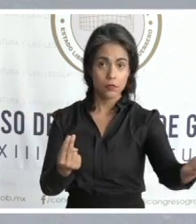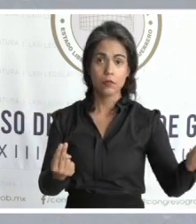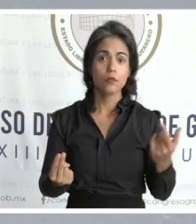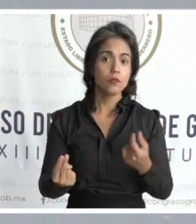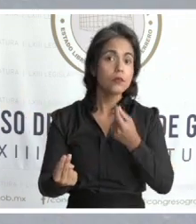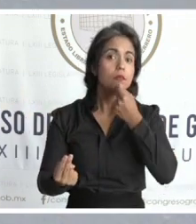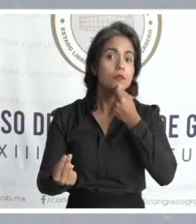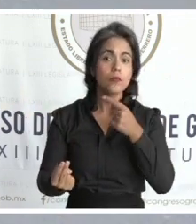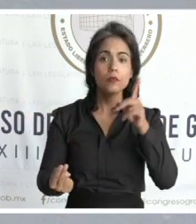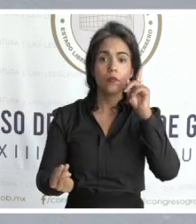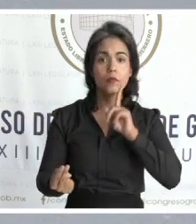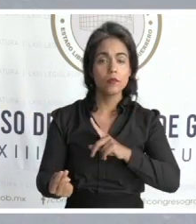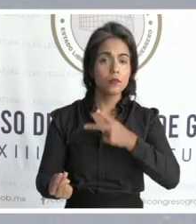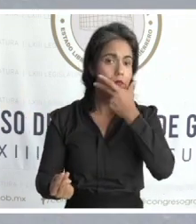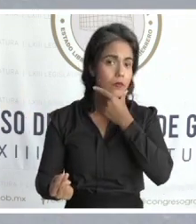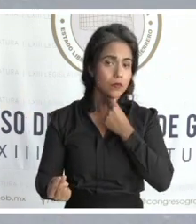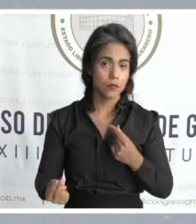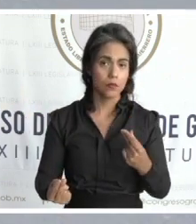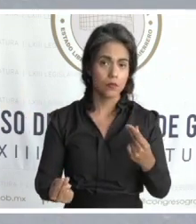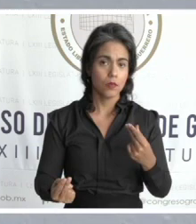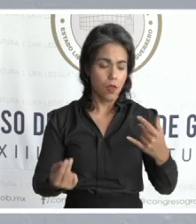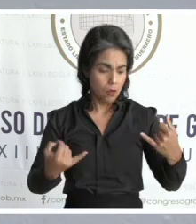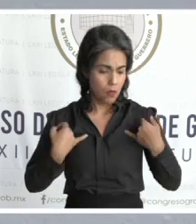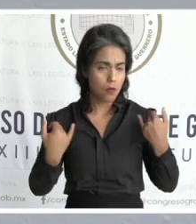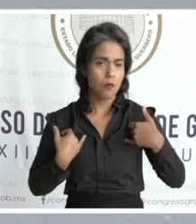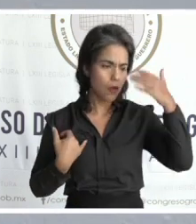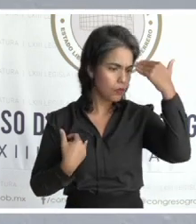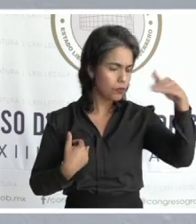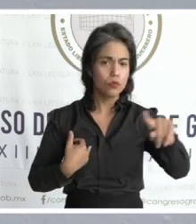humanos de todas las personas.